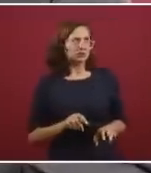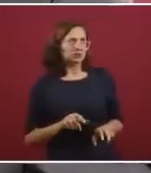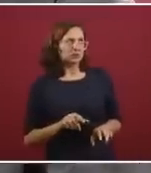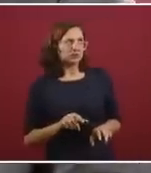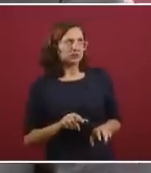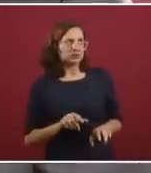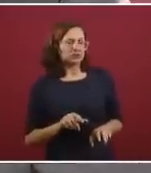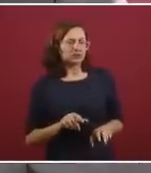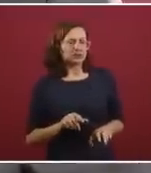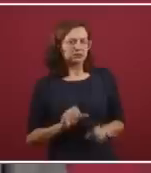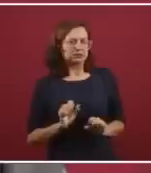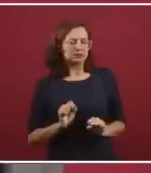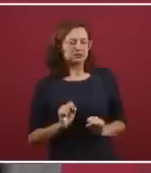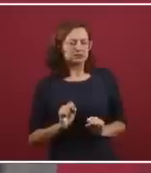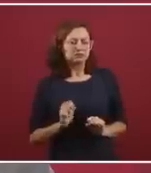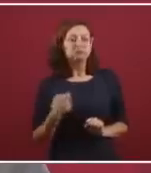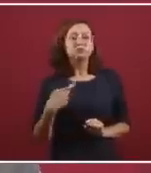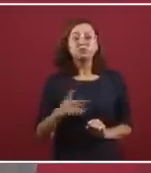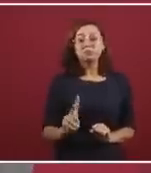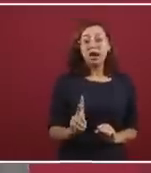pero si surge